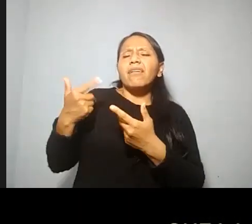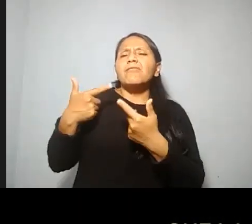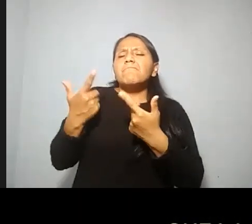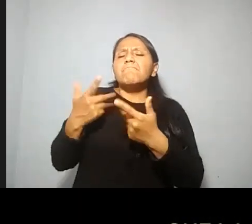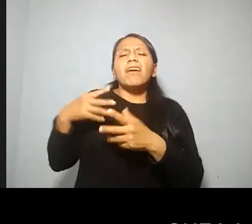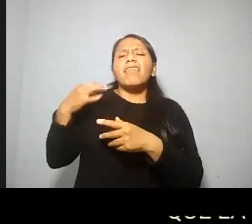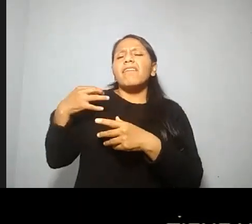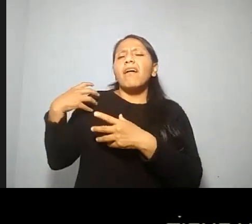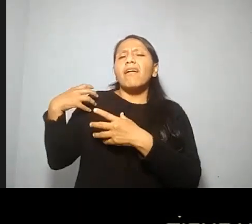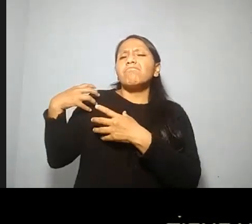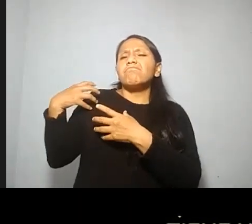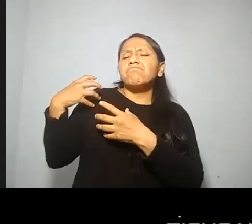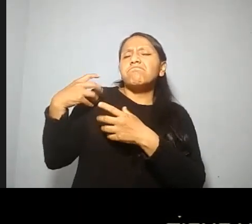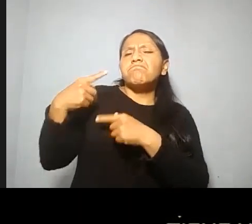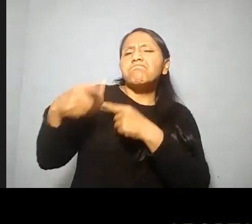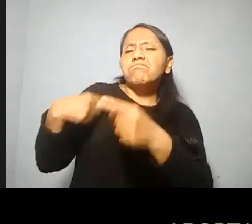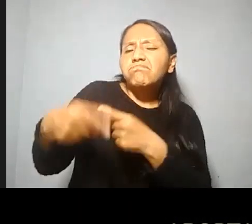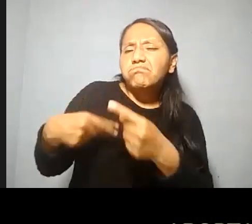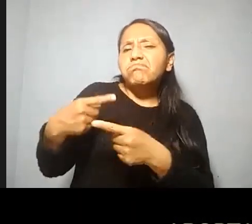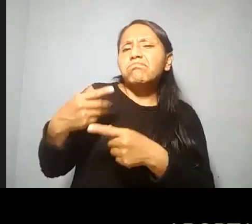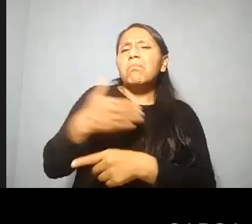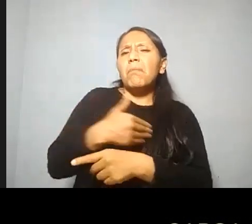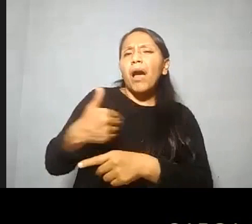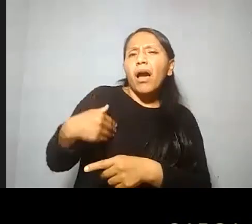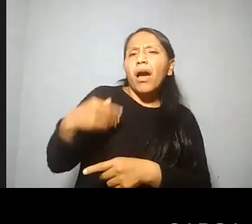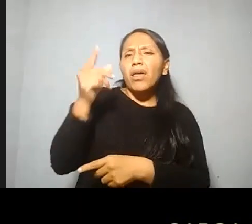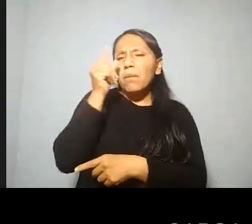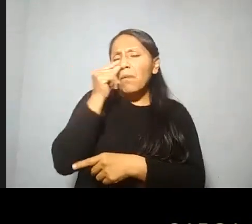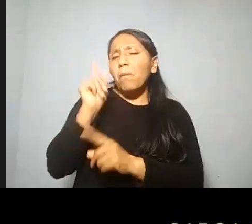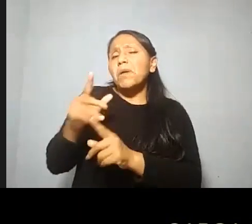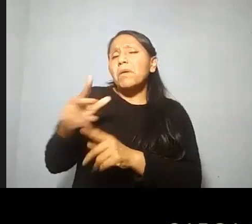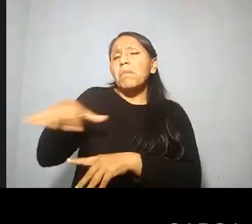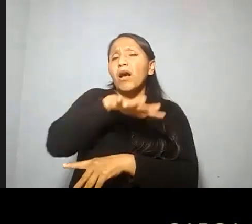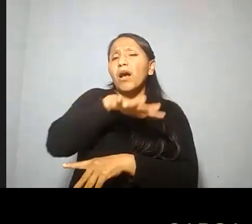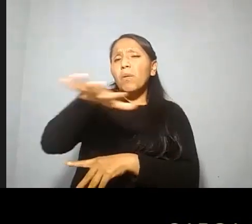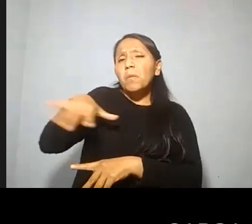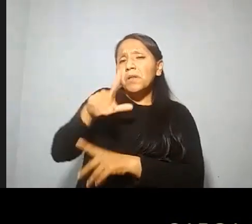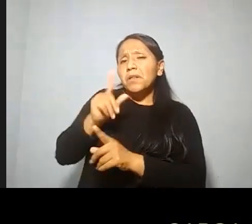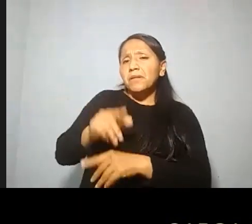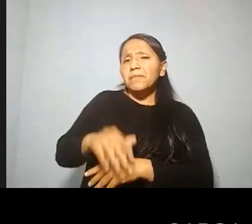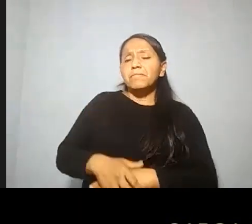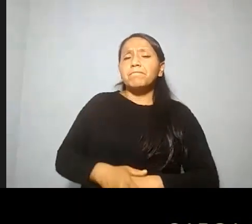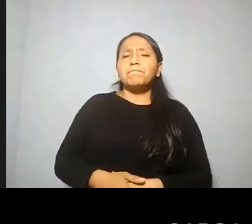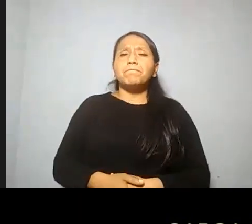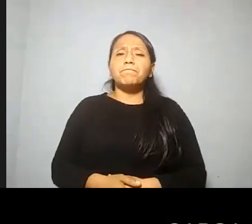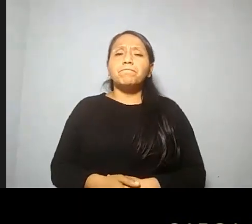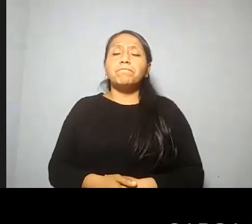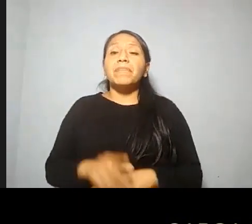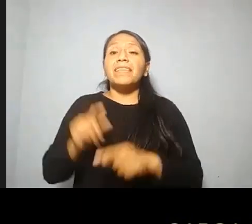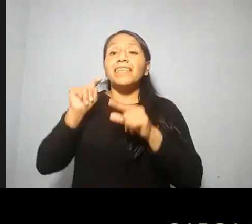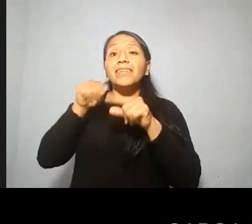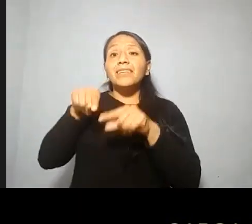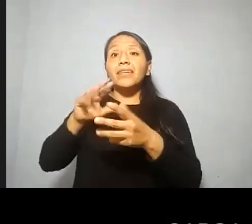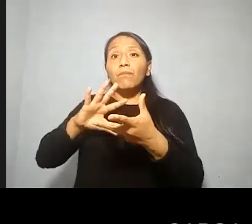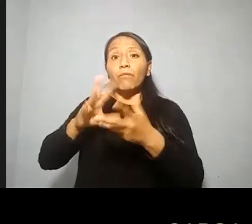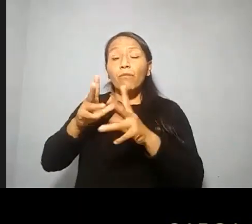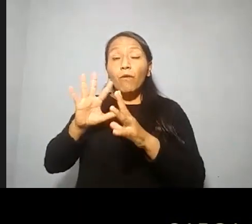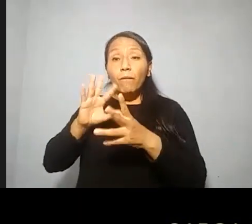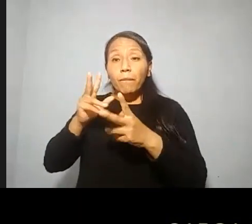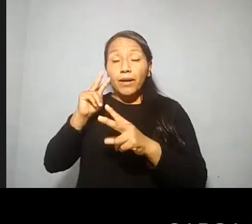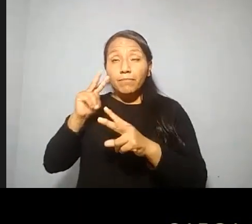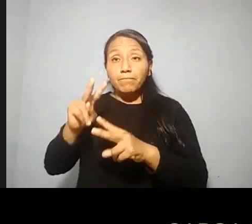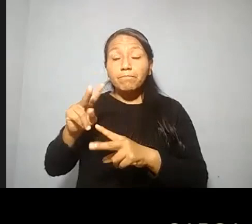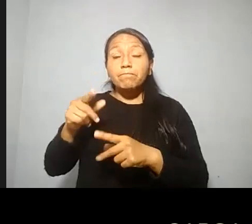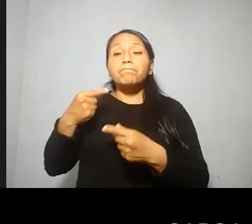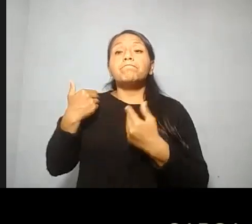arrastrada, ya sea por los padres o por la misma comunidad. Dentro de este modelo podemos